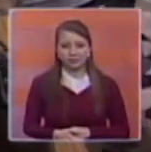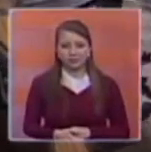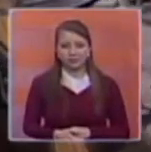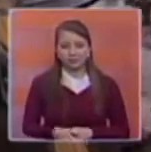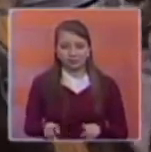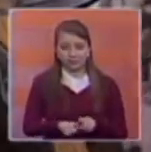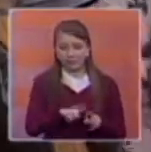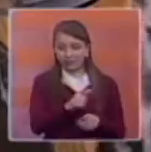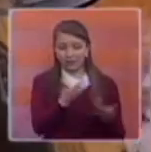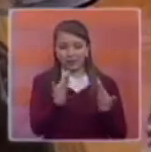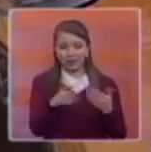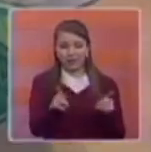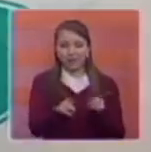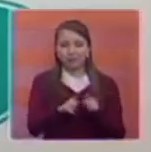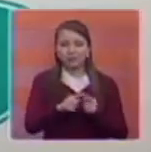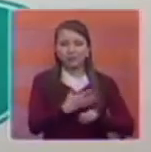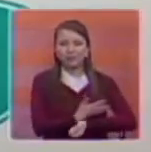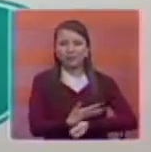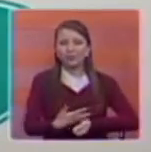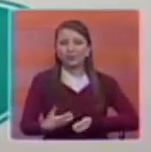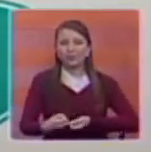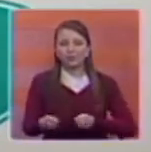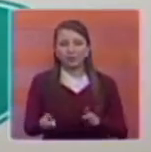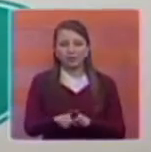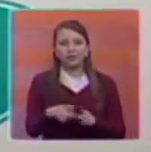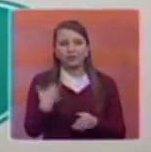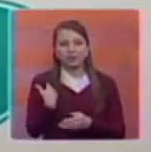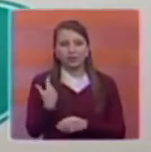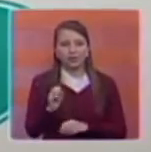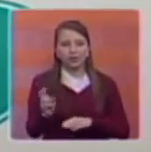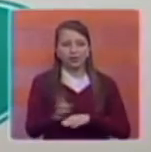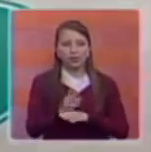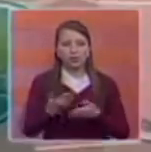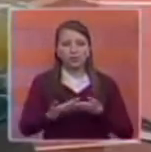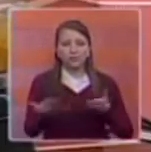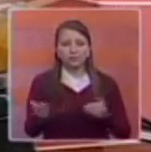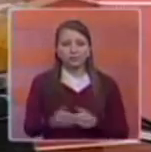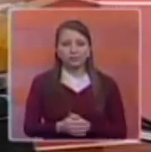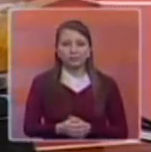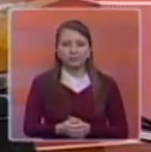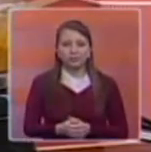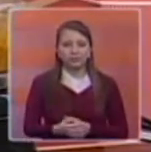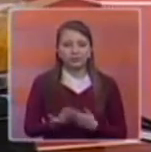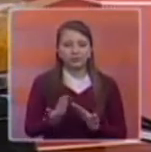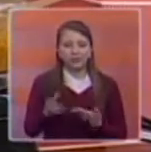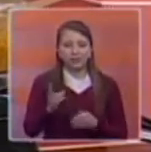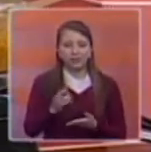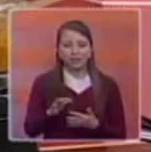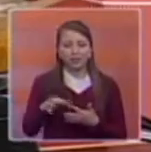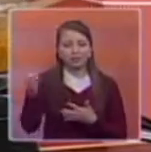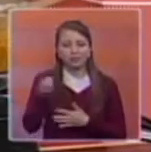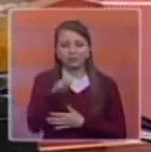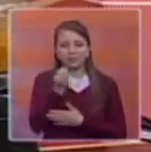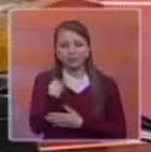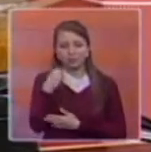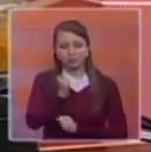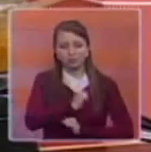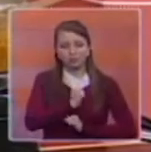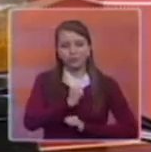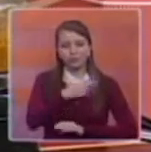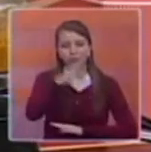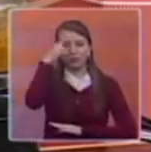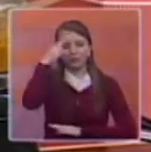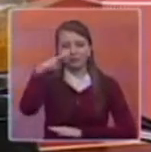así ya sería una salsa, ¿verdad?, que se utilizaría para cualquier tipo de comida mexicana. Nosotros vamos a